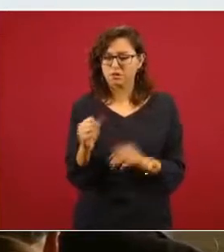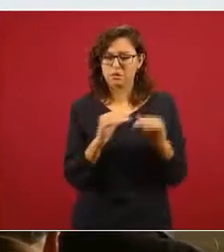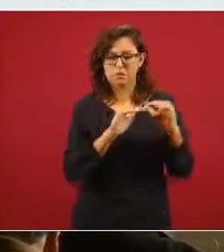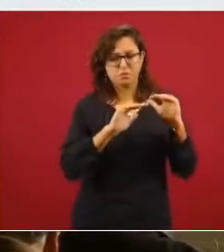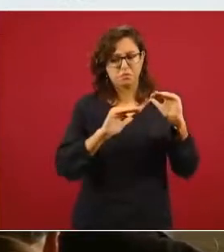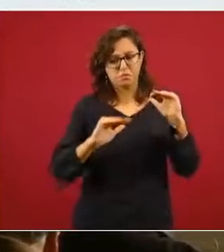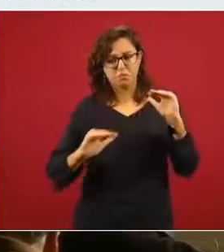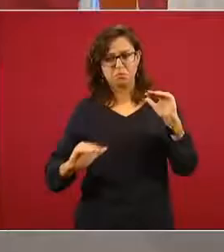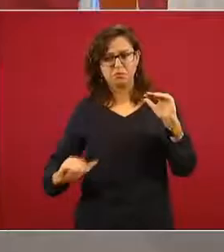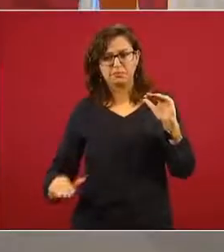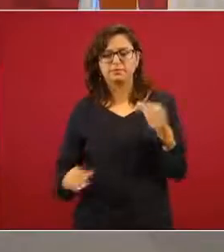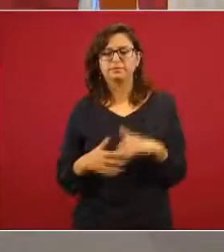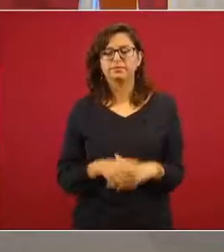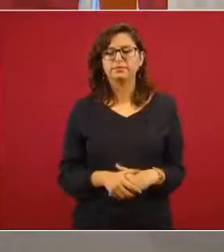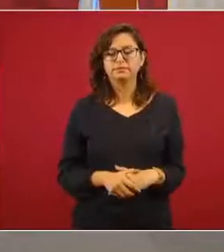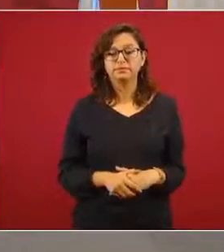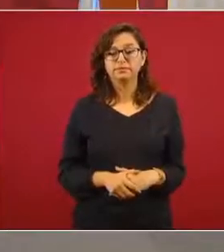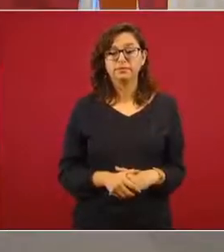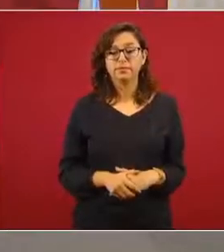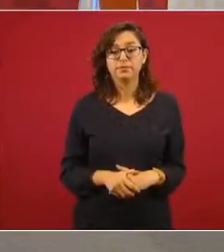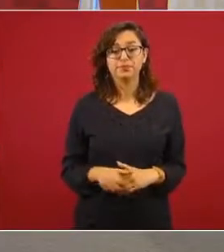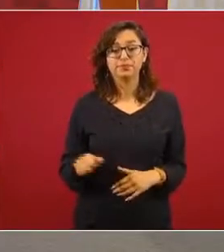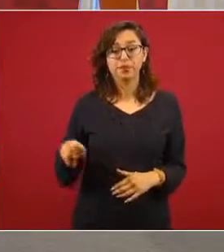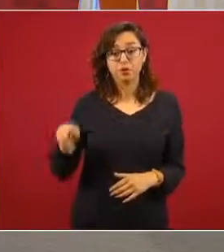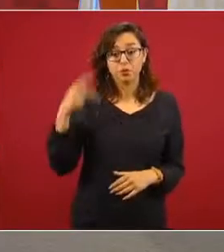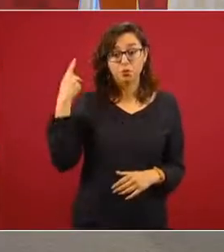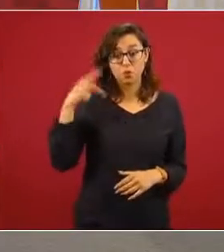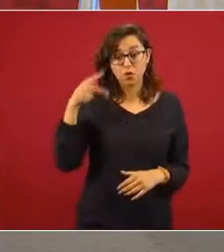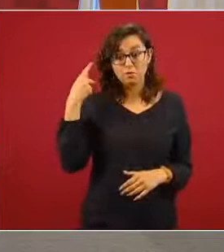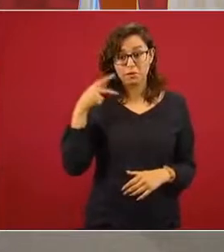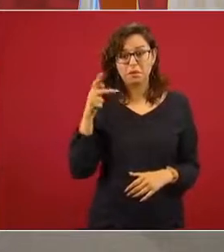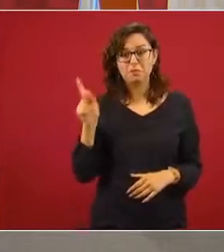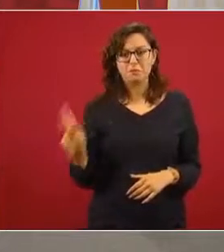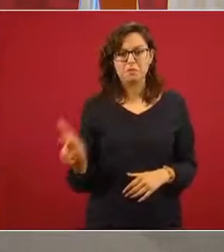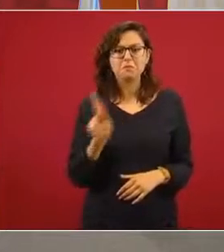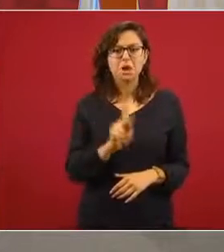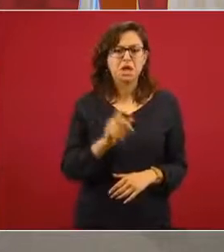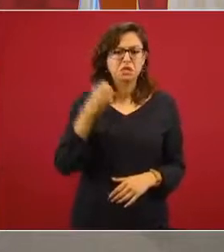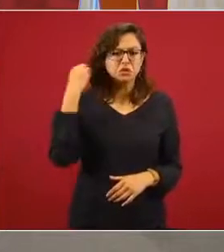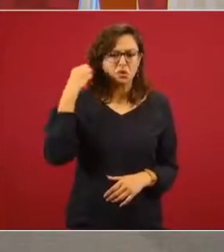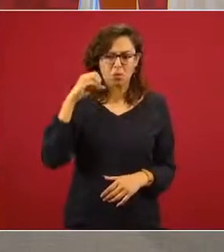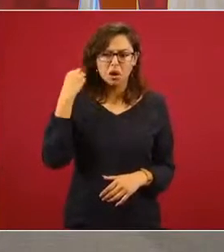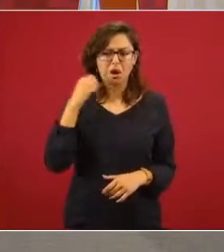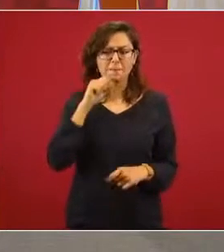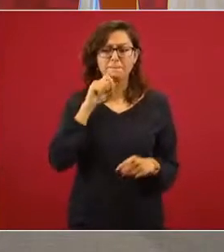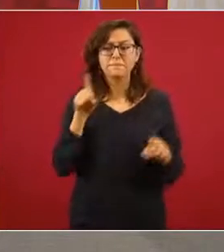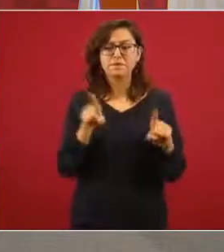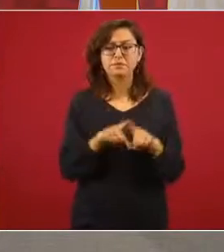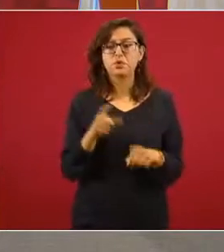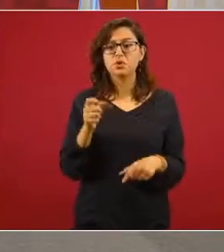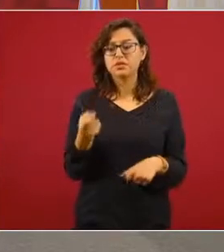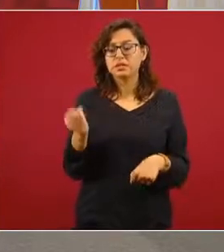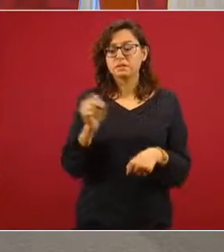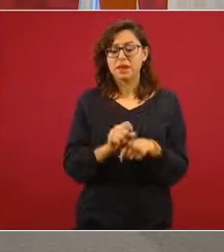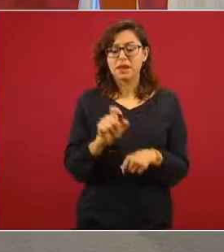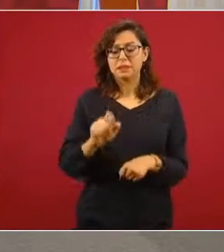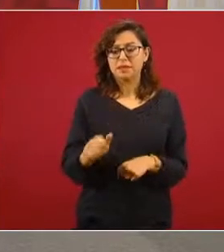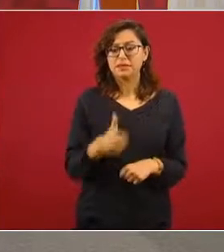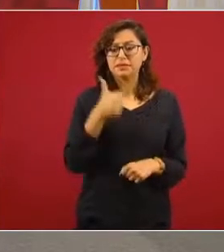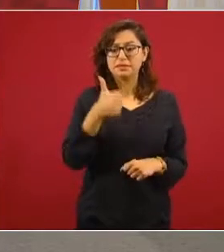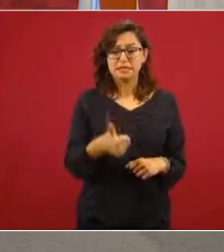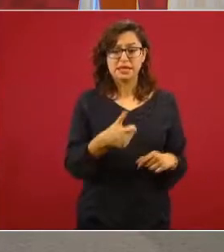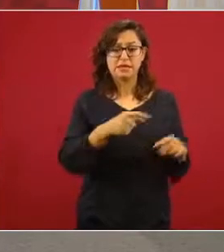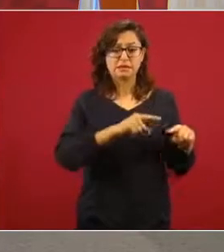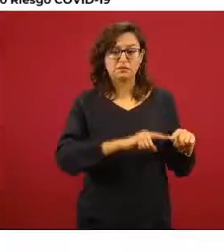septiembre. La siguiente. Puebla, muy parecido a Oaxaca, llegó a un punto máximo en la semana 26